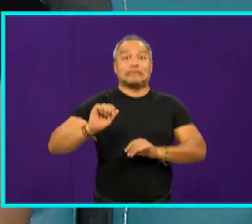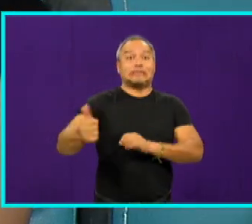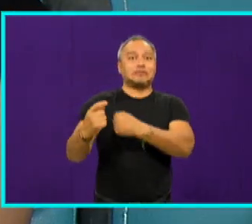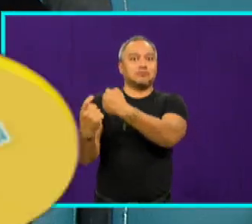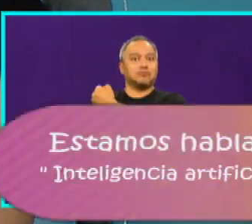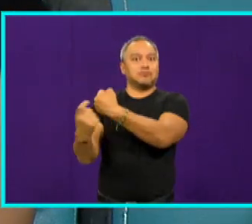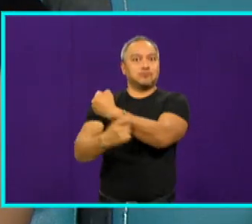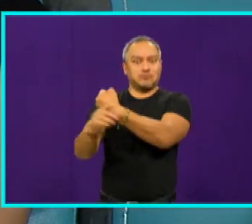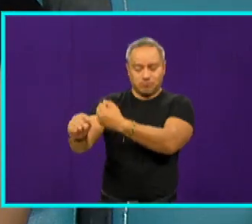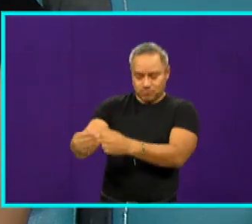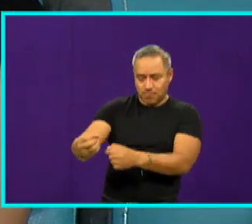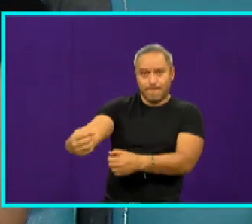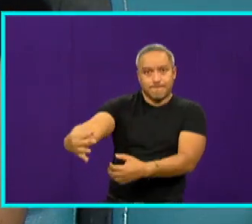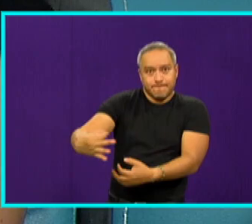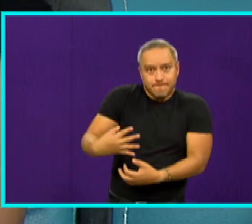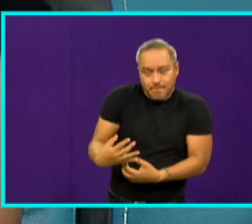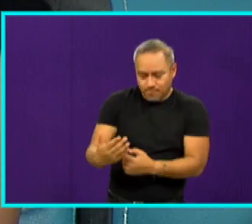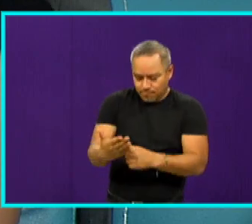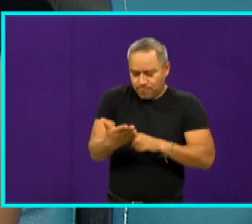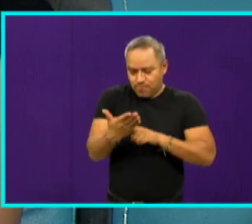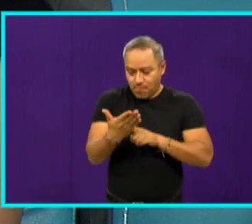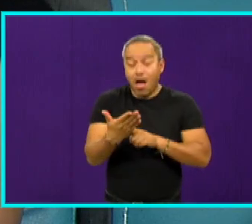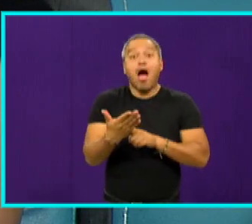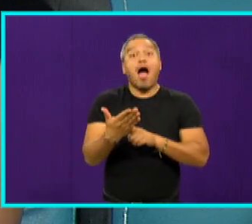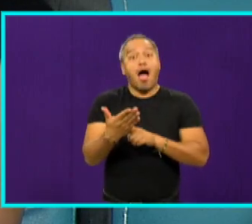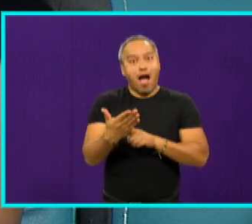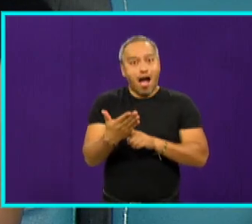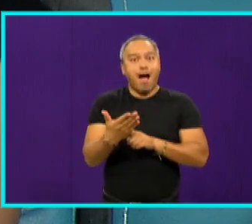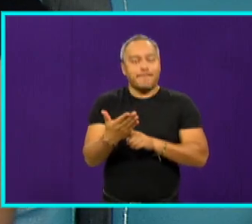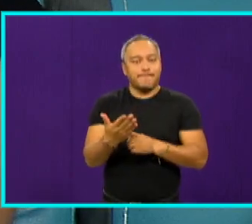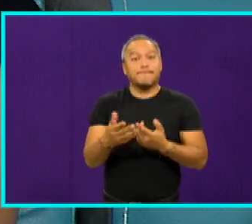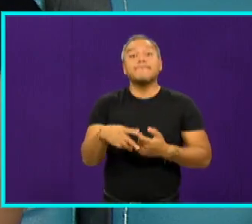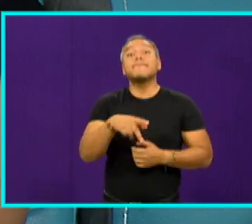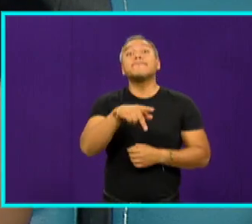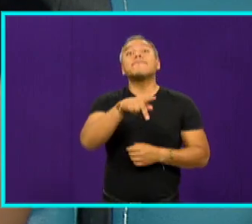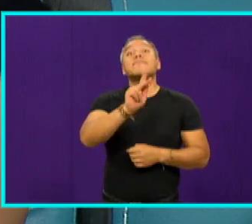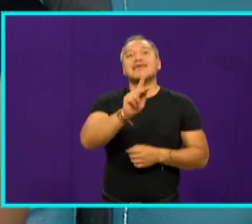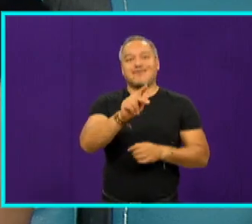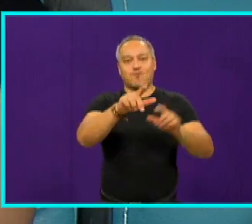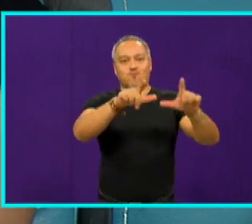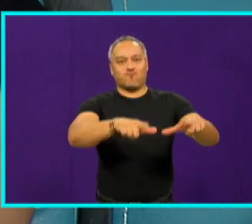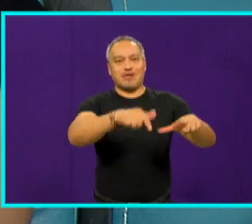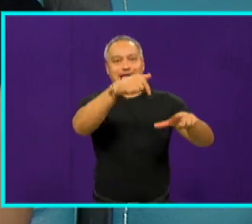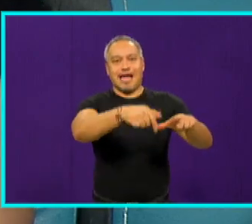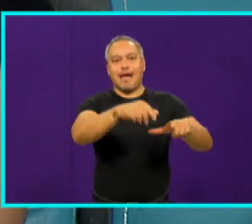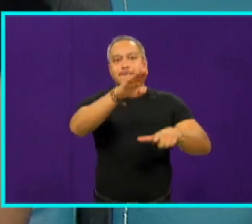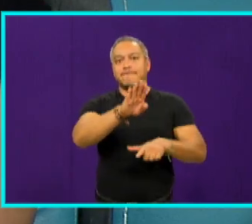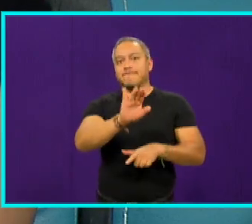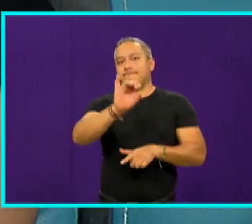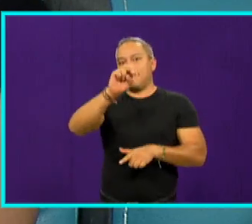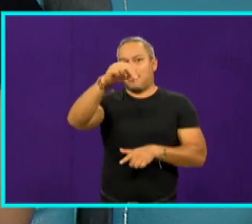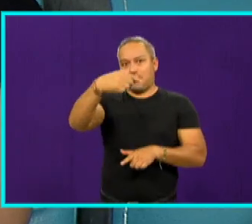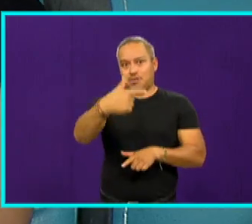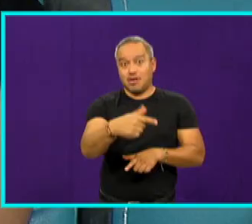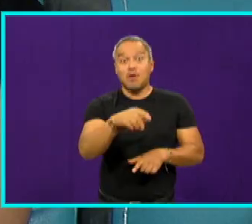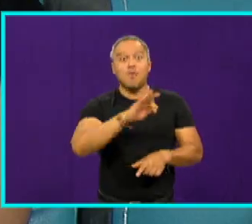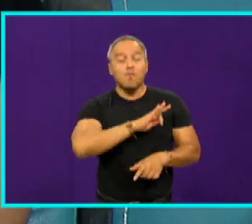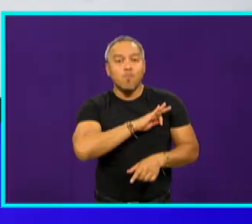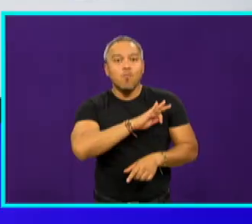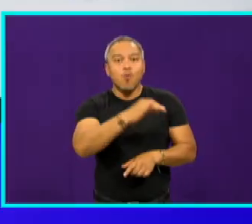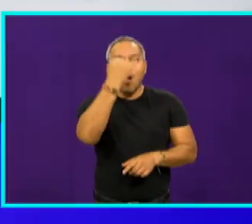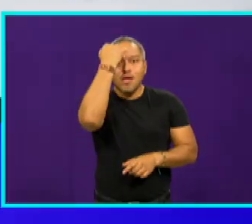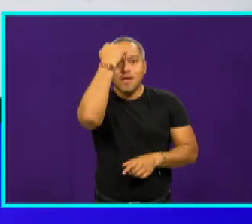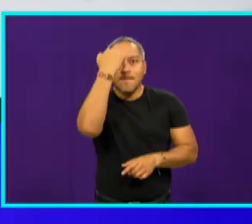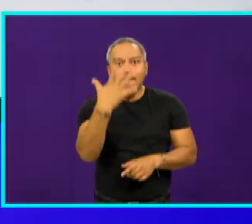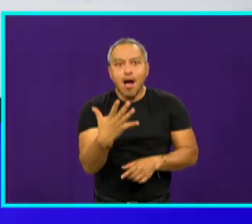liga, alguna página, pero aquí Bing tiene la capacidad de hacer, de crear imágenes.